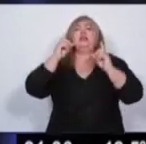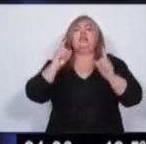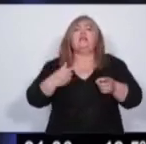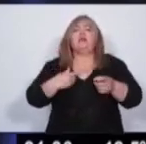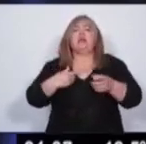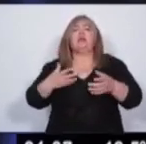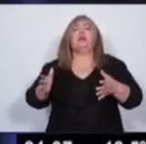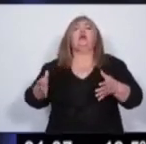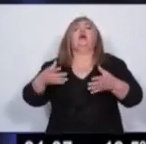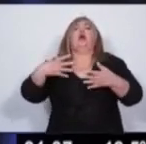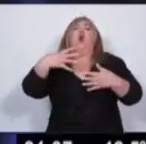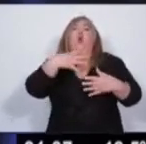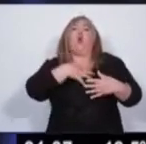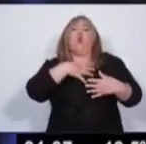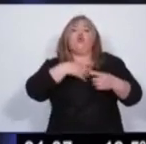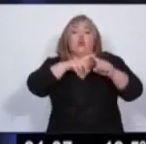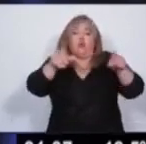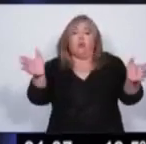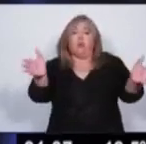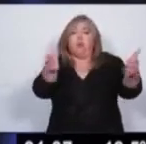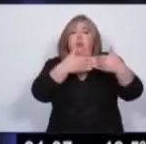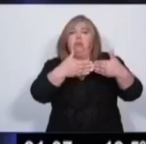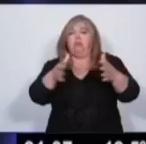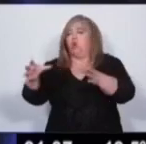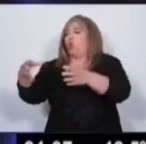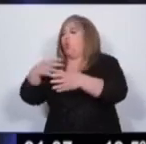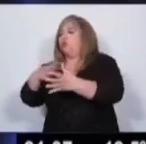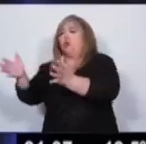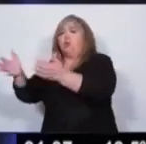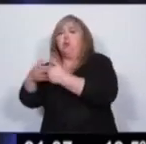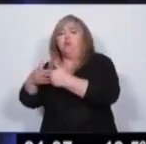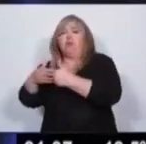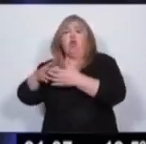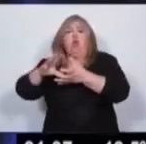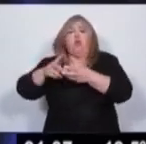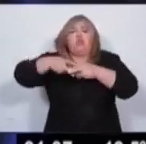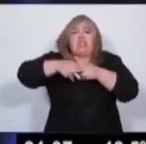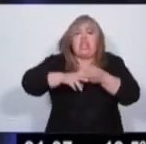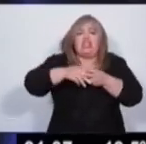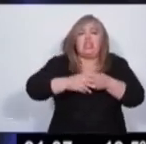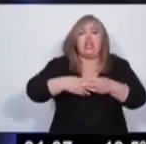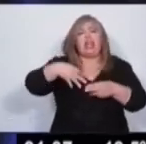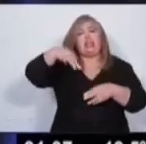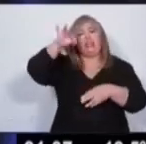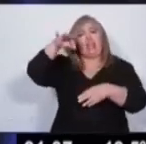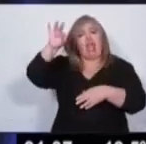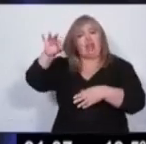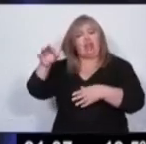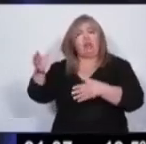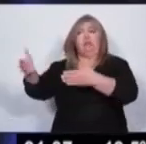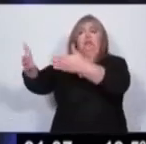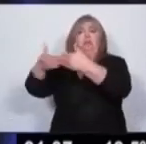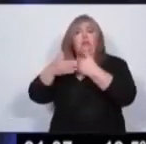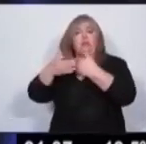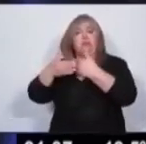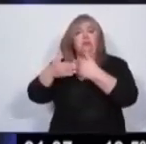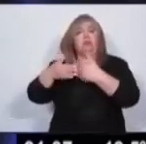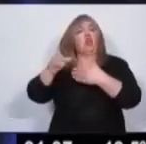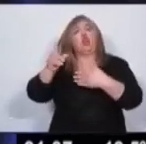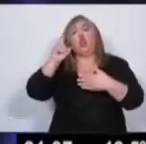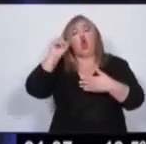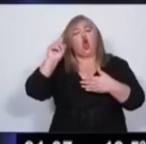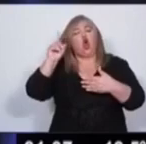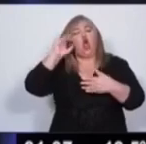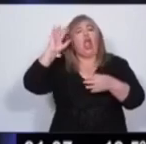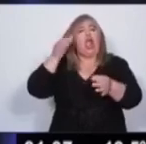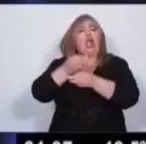los cierres arbitrarios de cursos no a los cierres de las modalidades y talleres de la educación artística la educación tiene que ser una prioridad